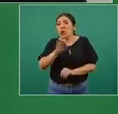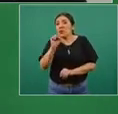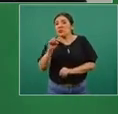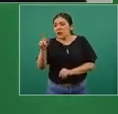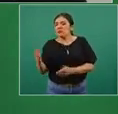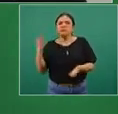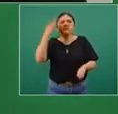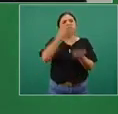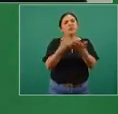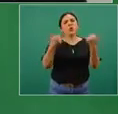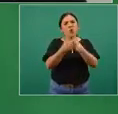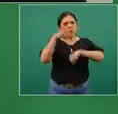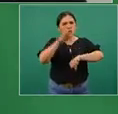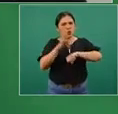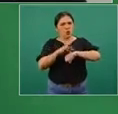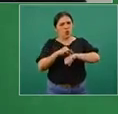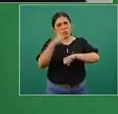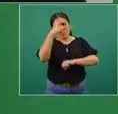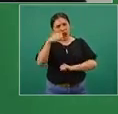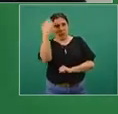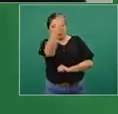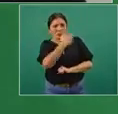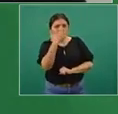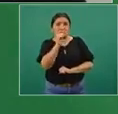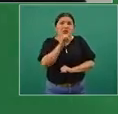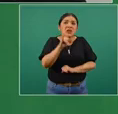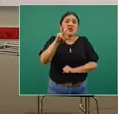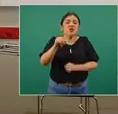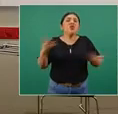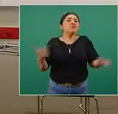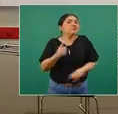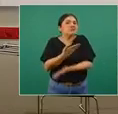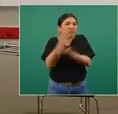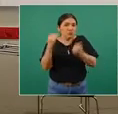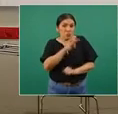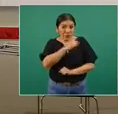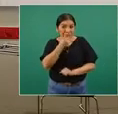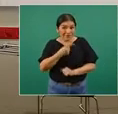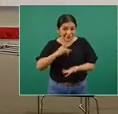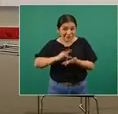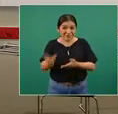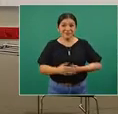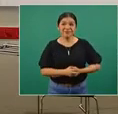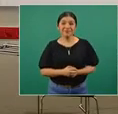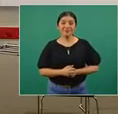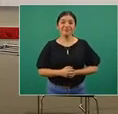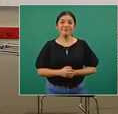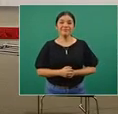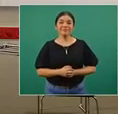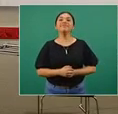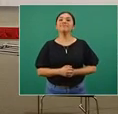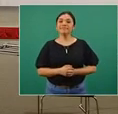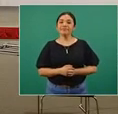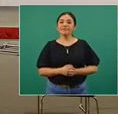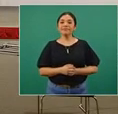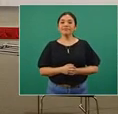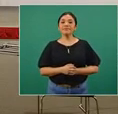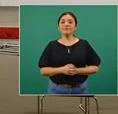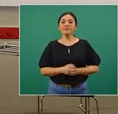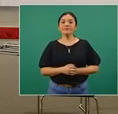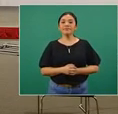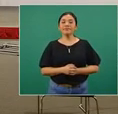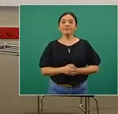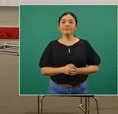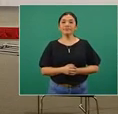con seguridad al médico o no lo sé? Gracias. Muchísimas gracias. Sí.